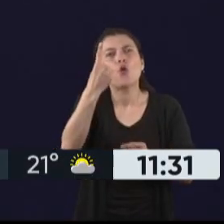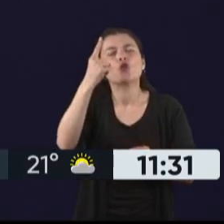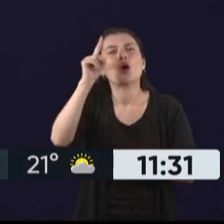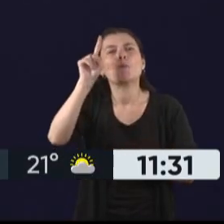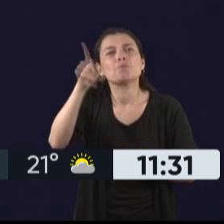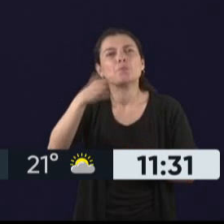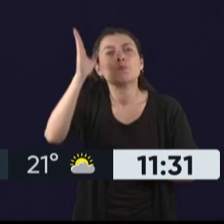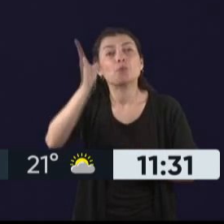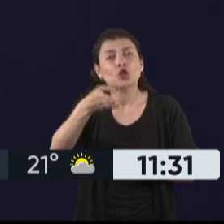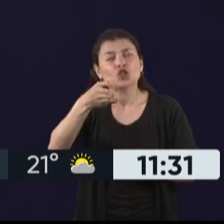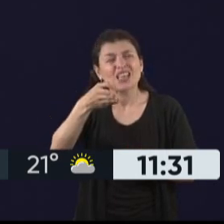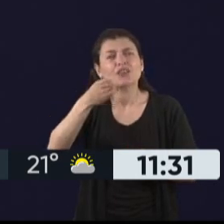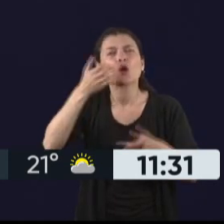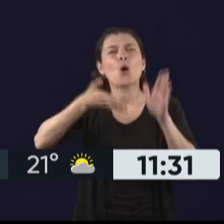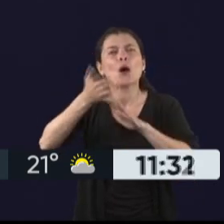mensual